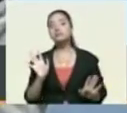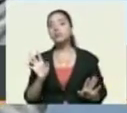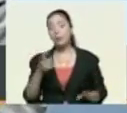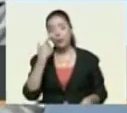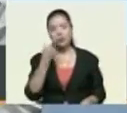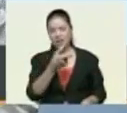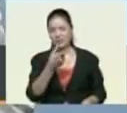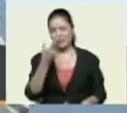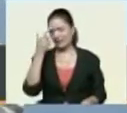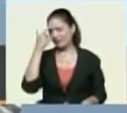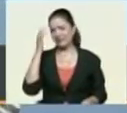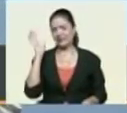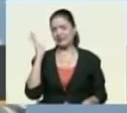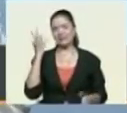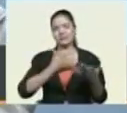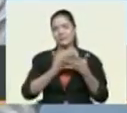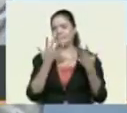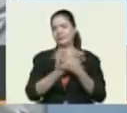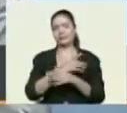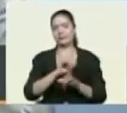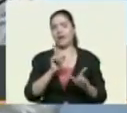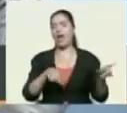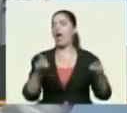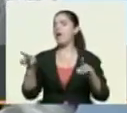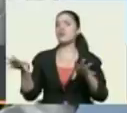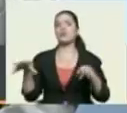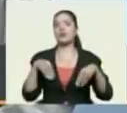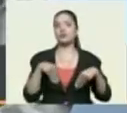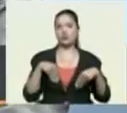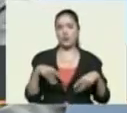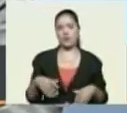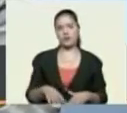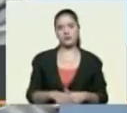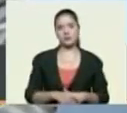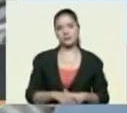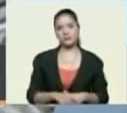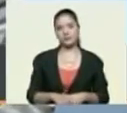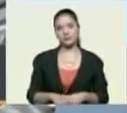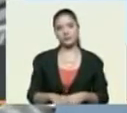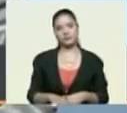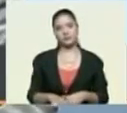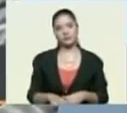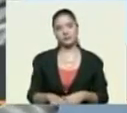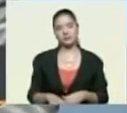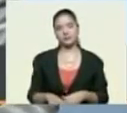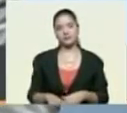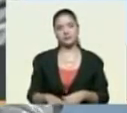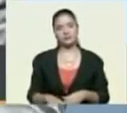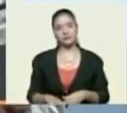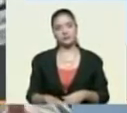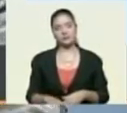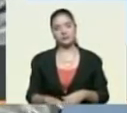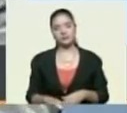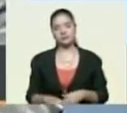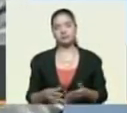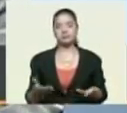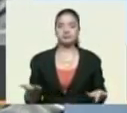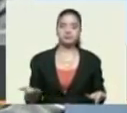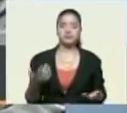la irracionalidad con la que alguna gente asume sus derrotas. Yo creo